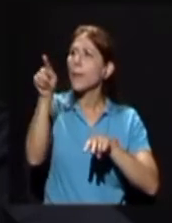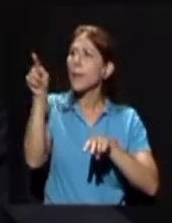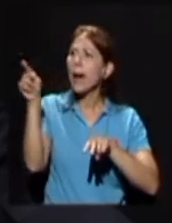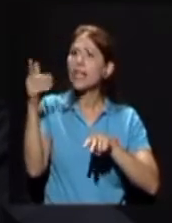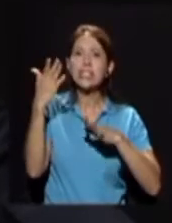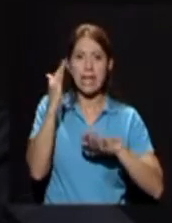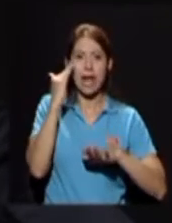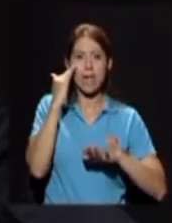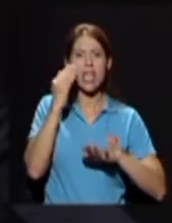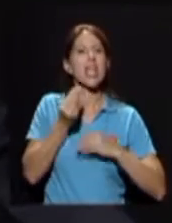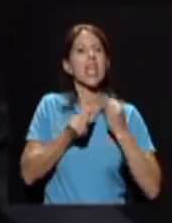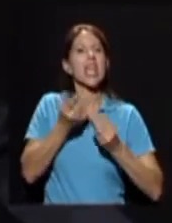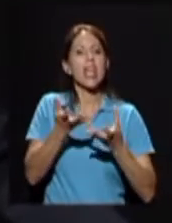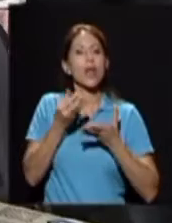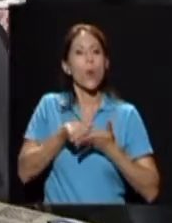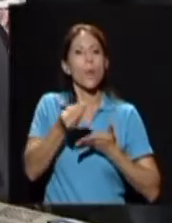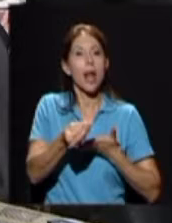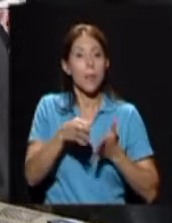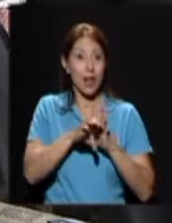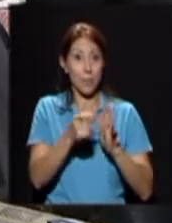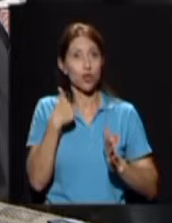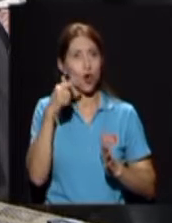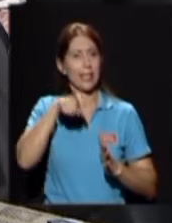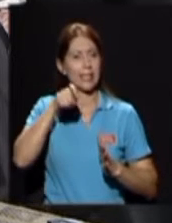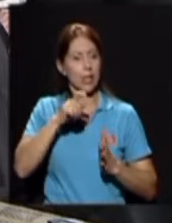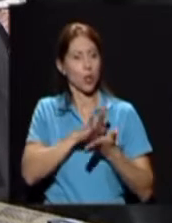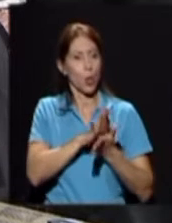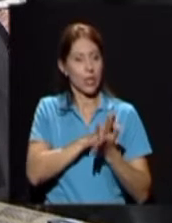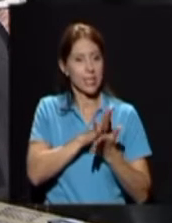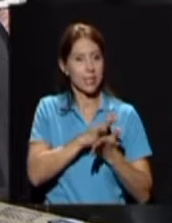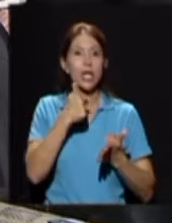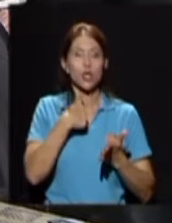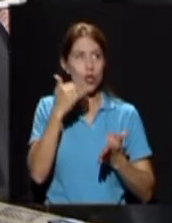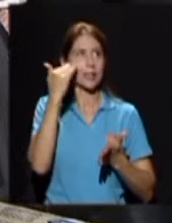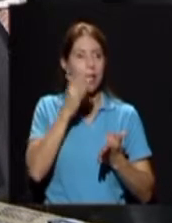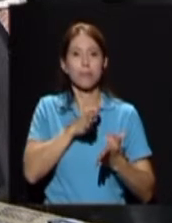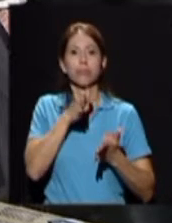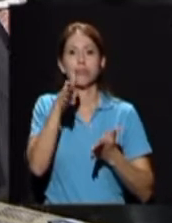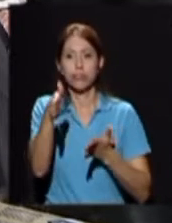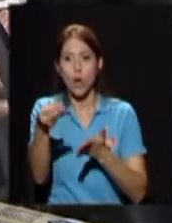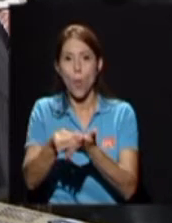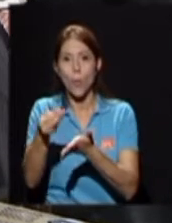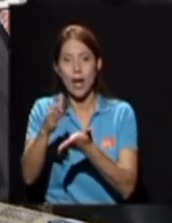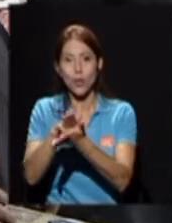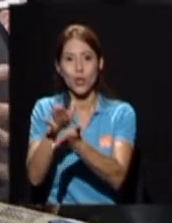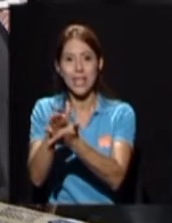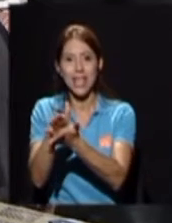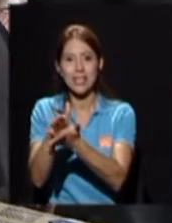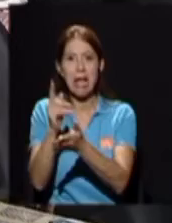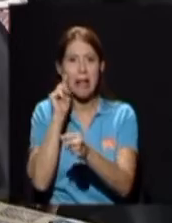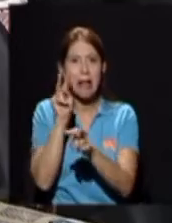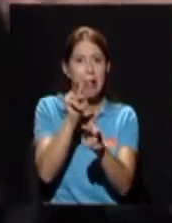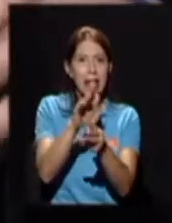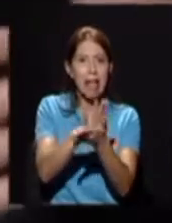buscar tortillas y entonces va y pide tortillas y ya uno sabía antes de, y tal vez no pensaba llevar queso, pero llevó queso